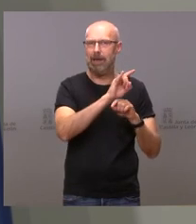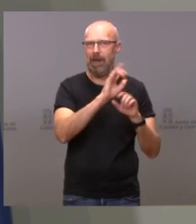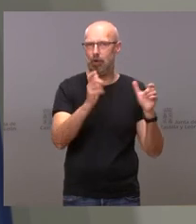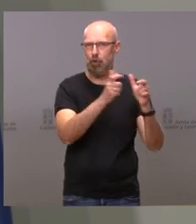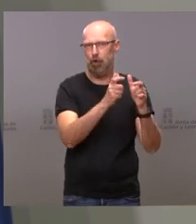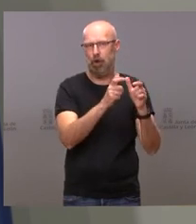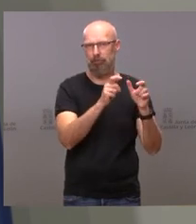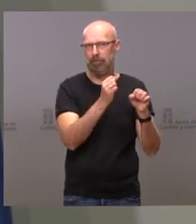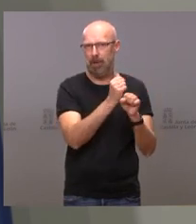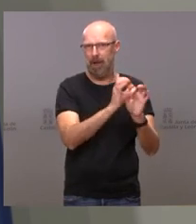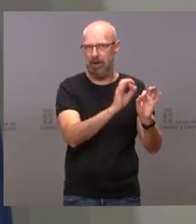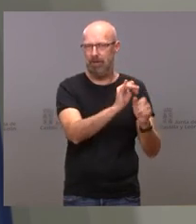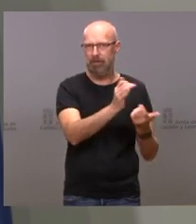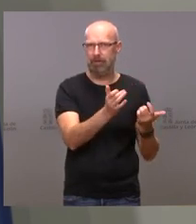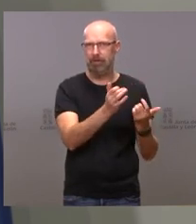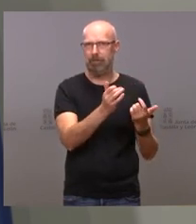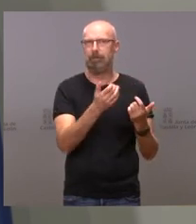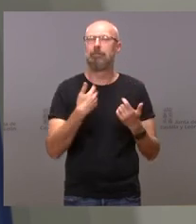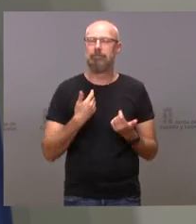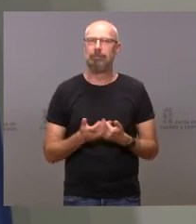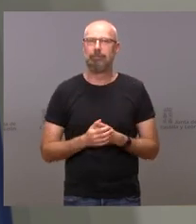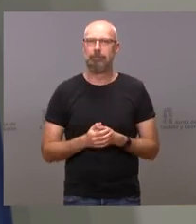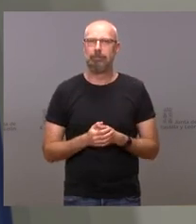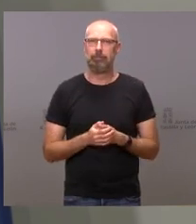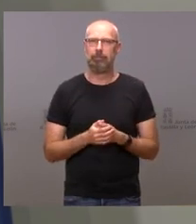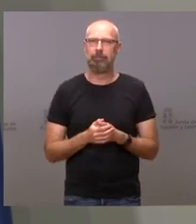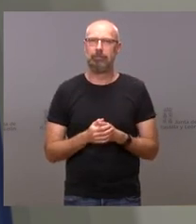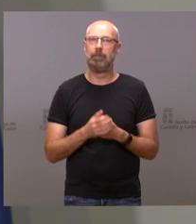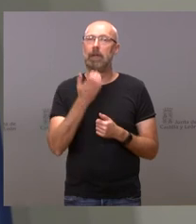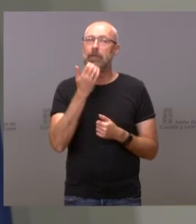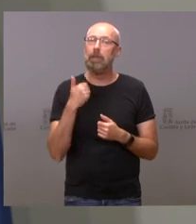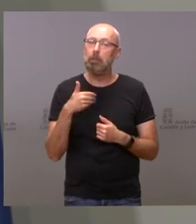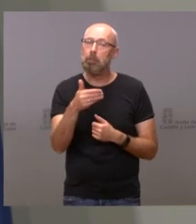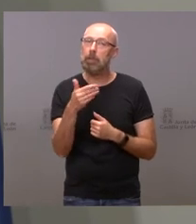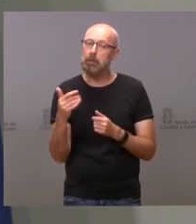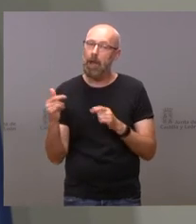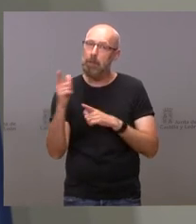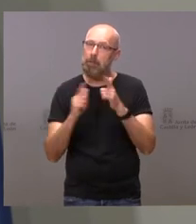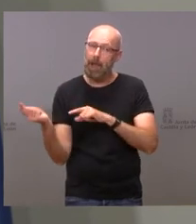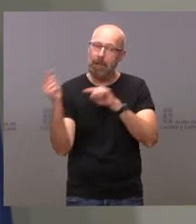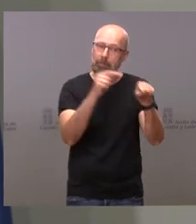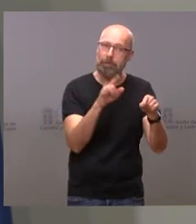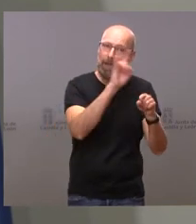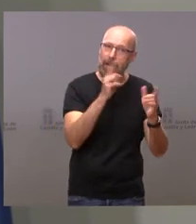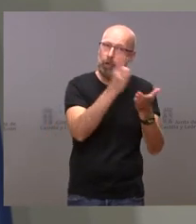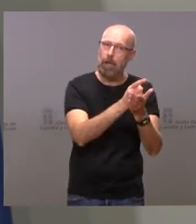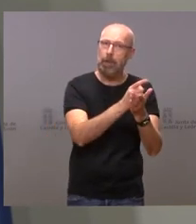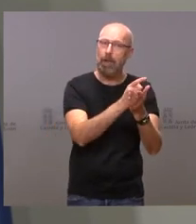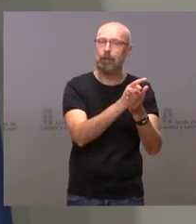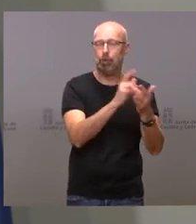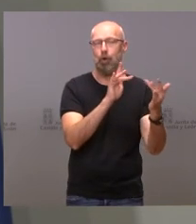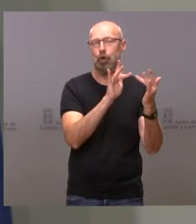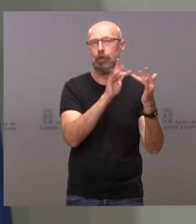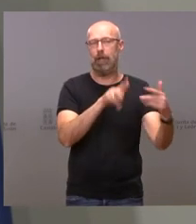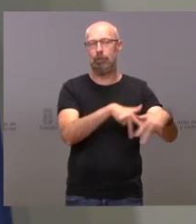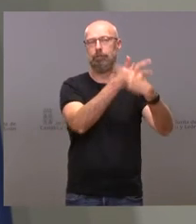bueno, procuraremos que la próxima vez que vaya a Canarias pues tenga una conexión en directo a la rueda de prensa. No, ni está